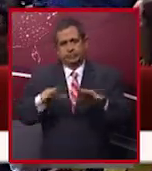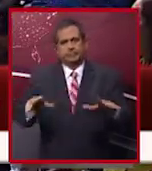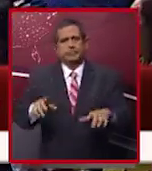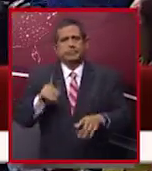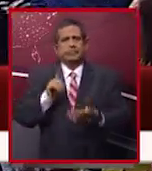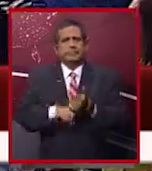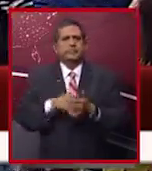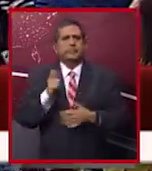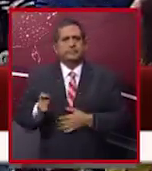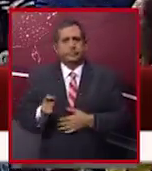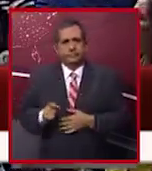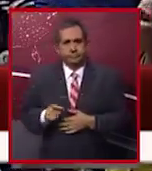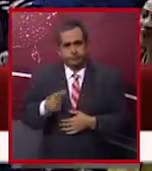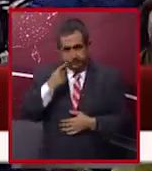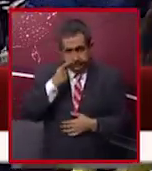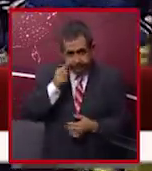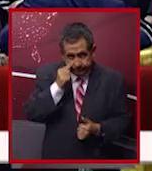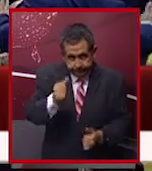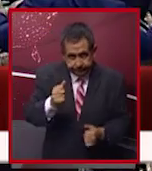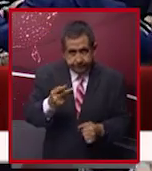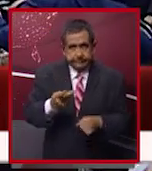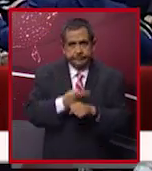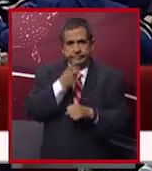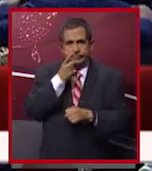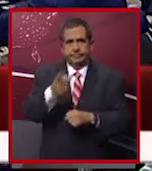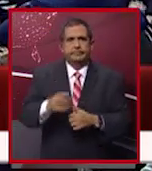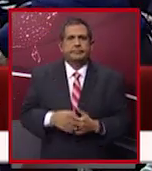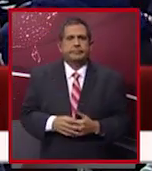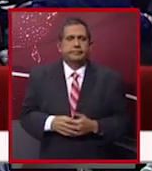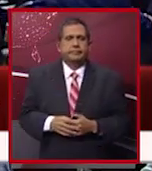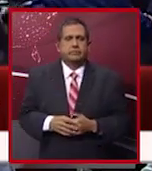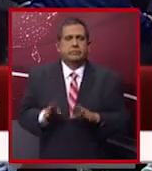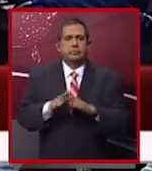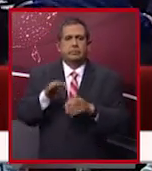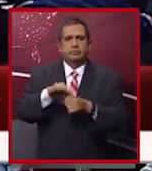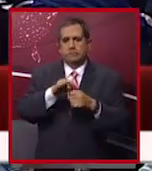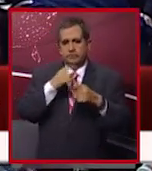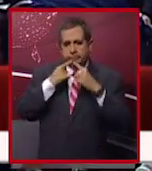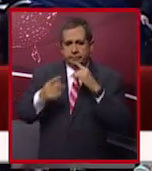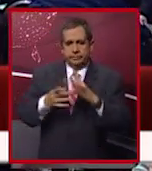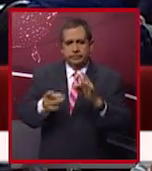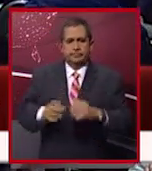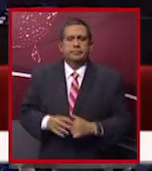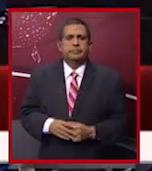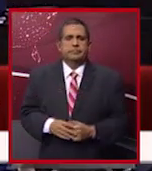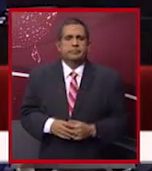declaratoria respectiva y escuche con atención cómo se dio el resolutivo.